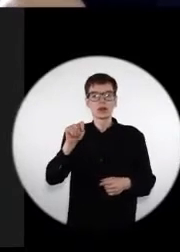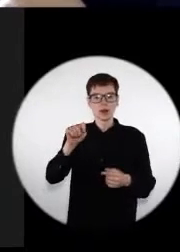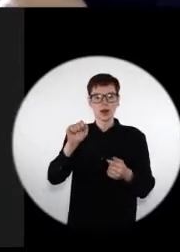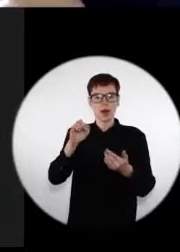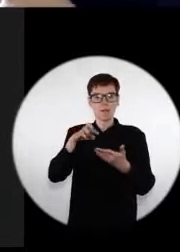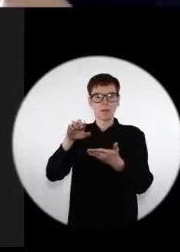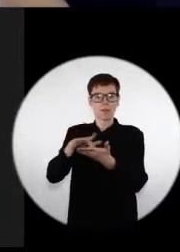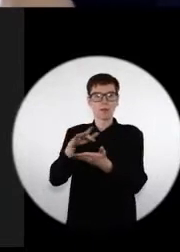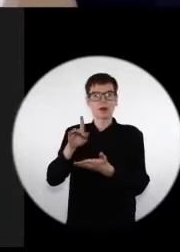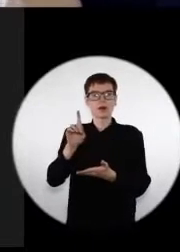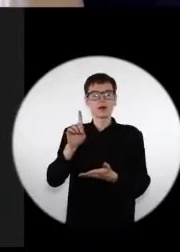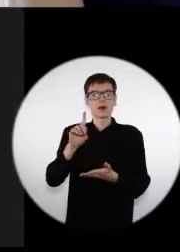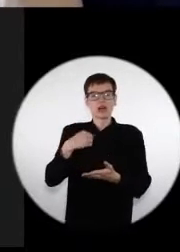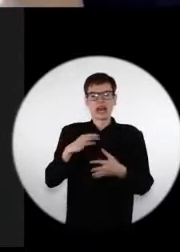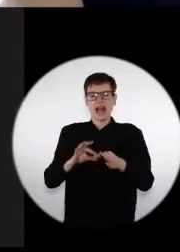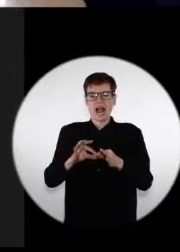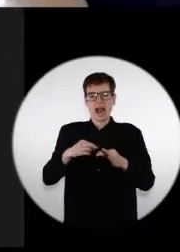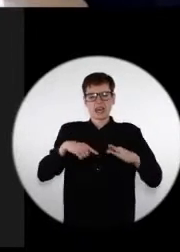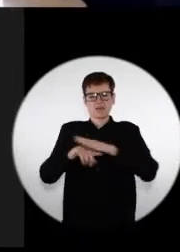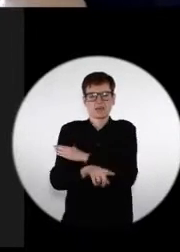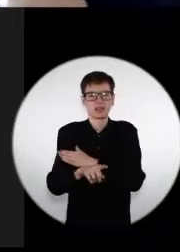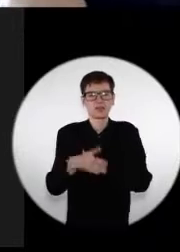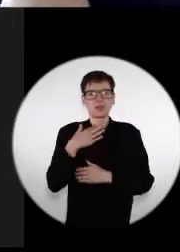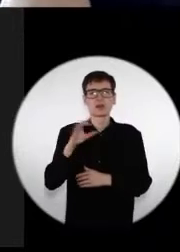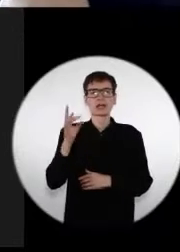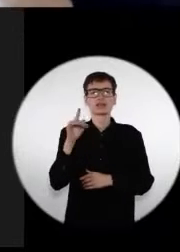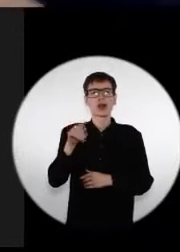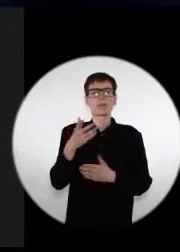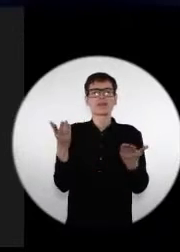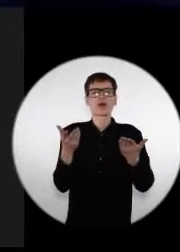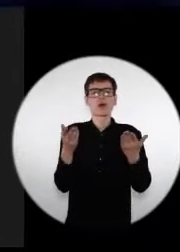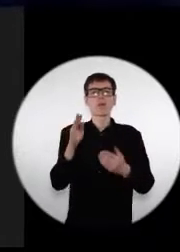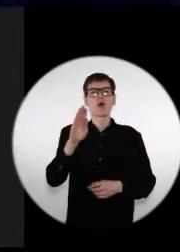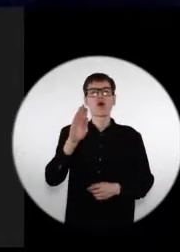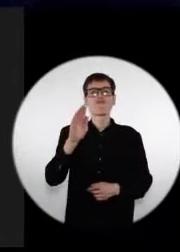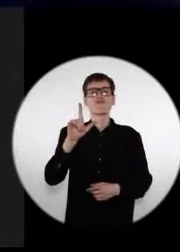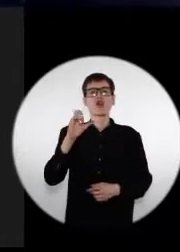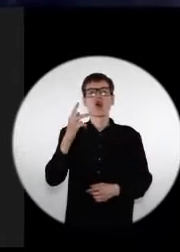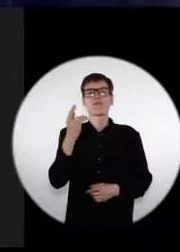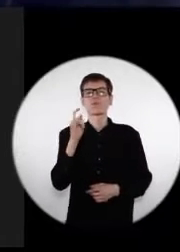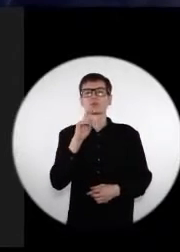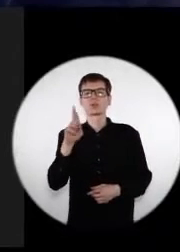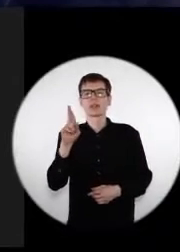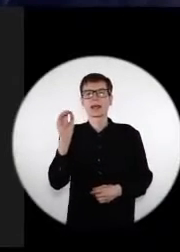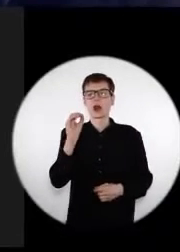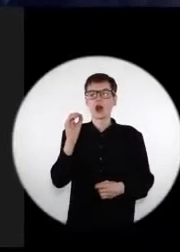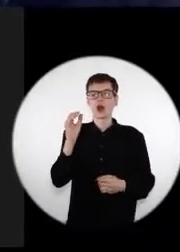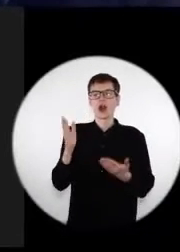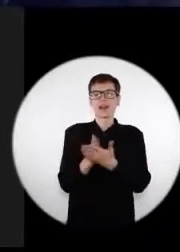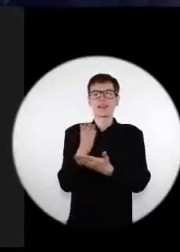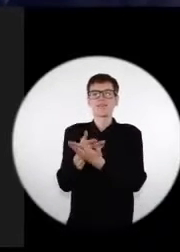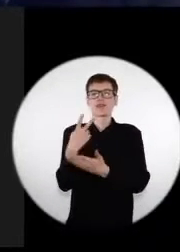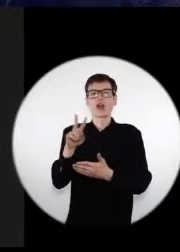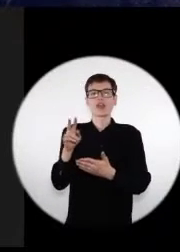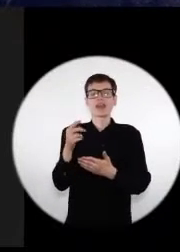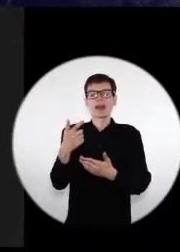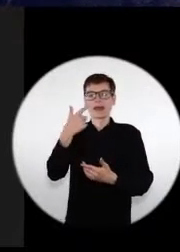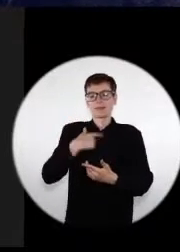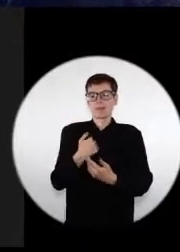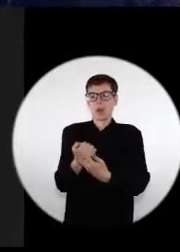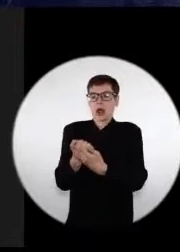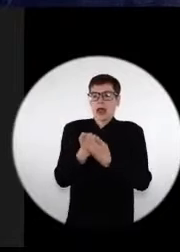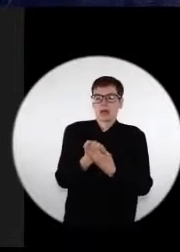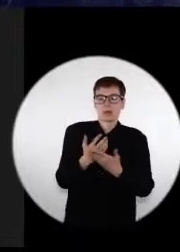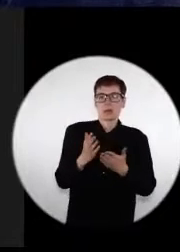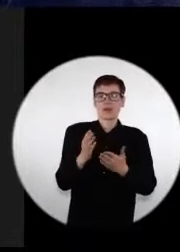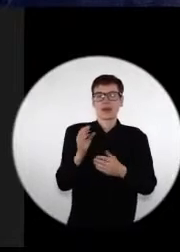no me ofrecía un poco las ganas de meterme porque pensé que era solamente quizás